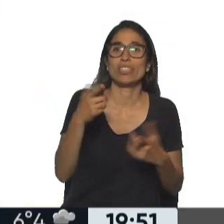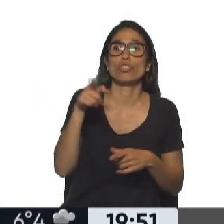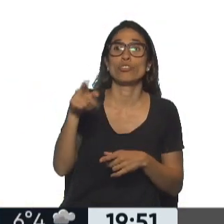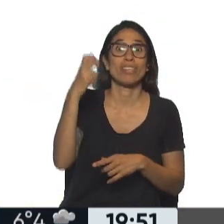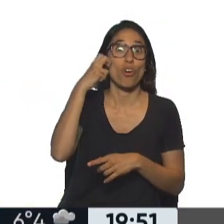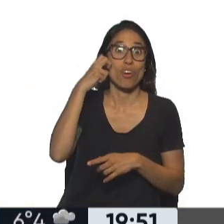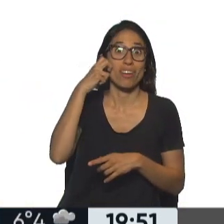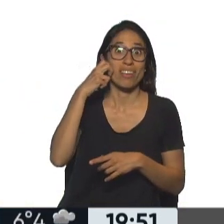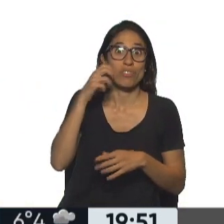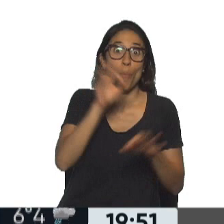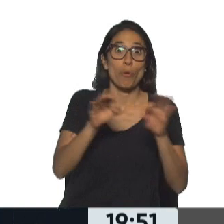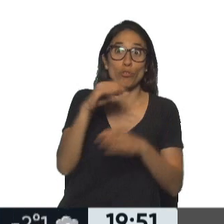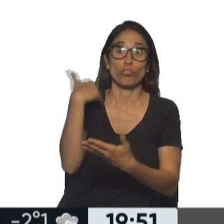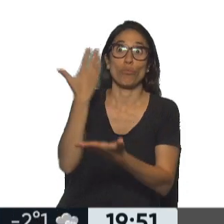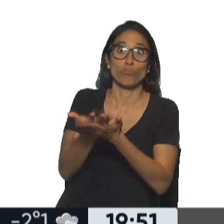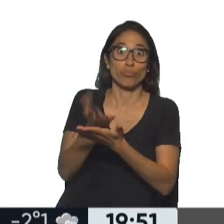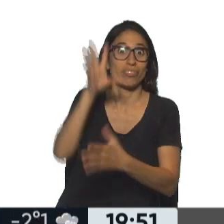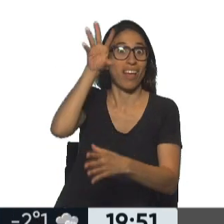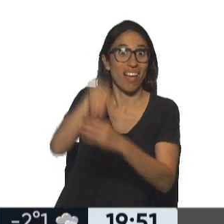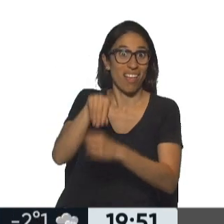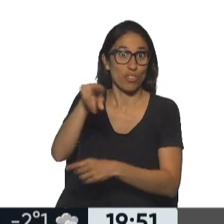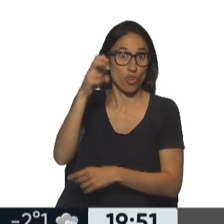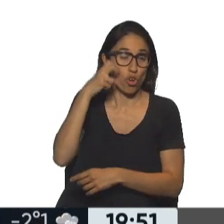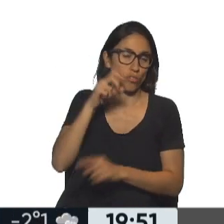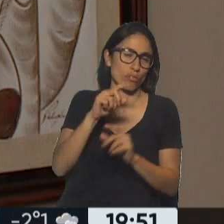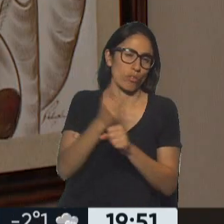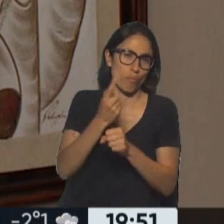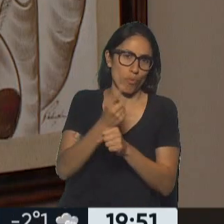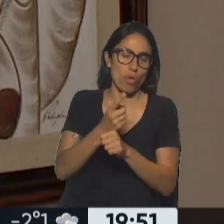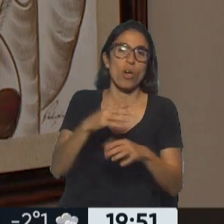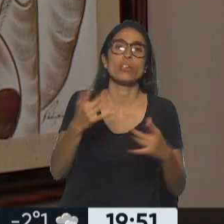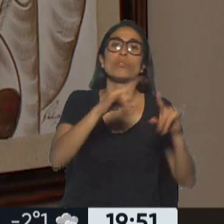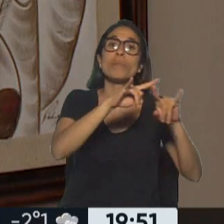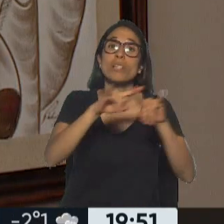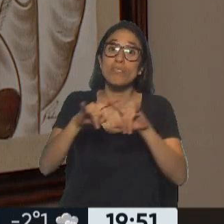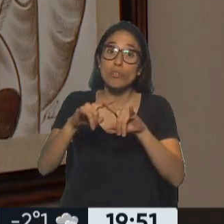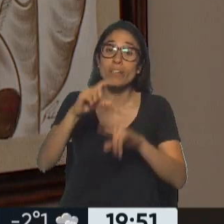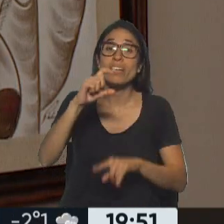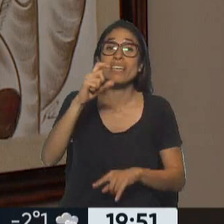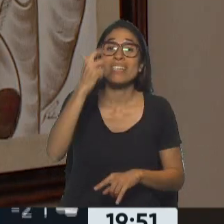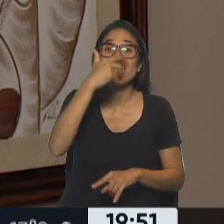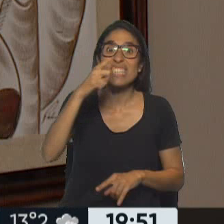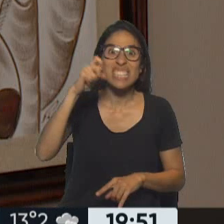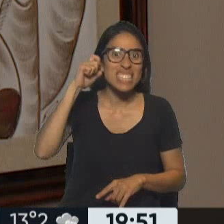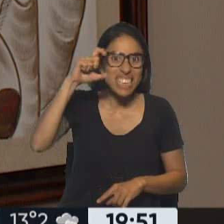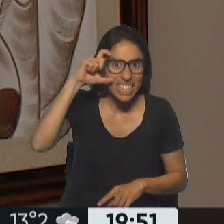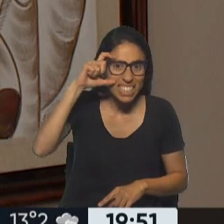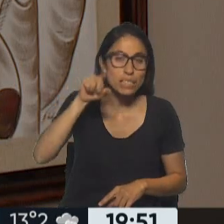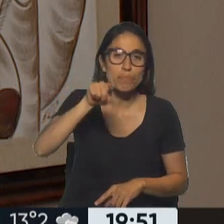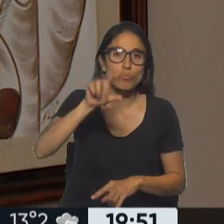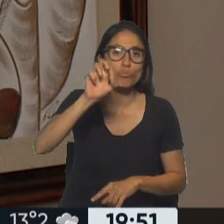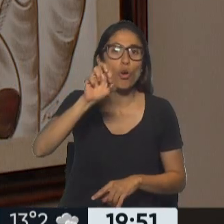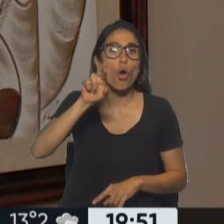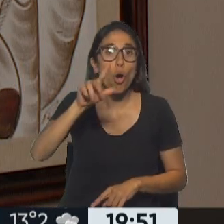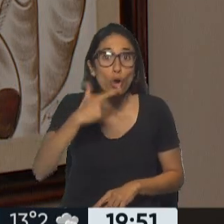lo primero que hice fue por medio de la plataforma change.org hacer una petición donde le pedía a la ciudadanía